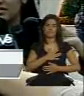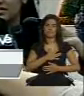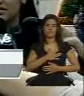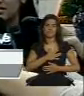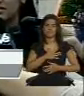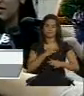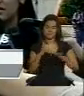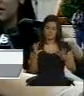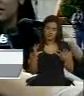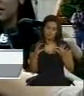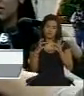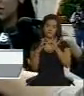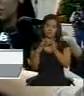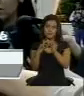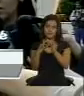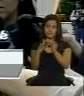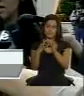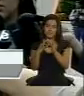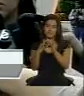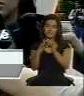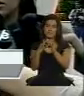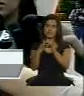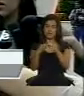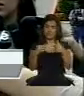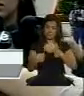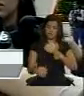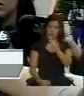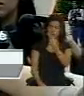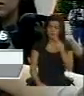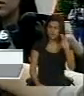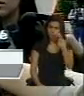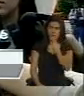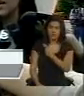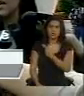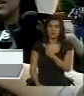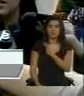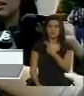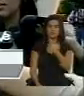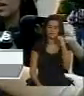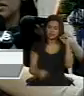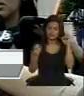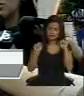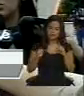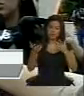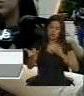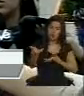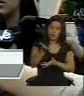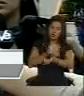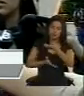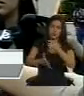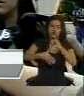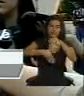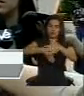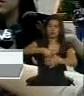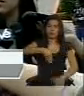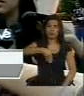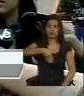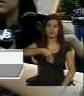reafirmar nuestro compromiso para esta cooperación sur-sur.